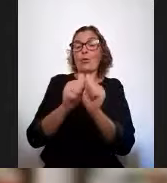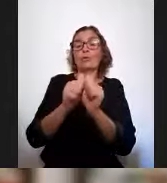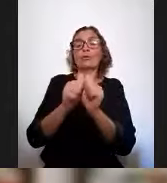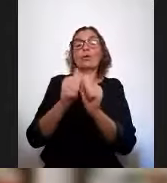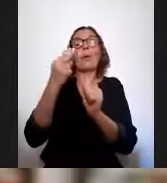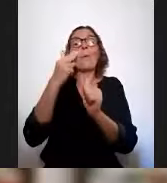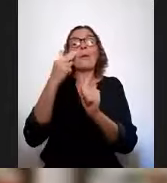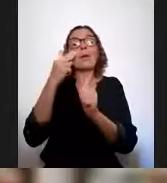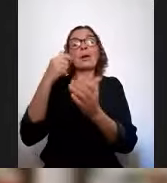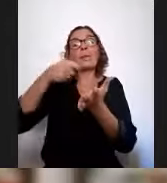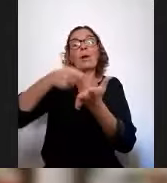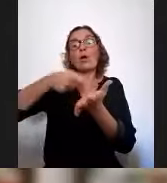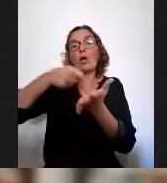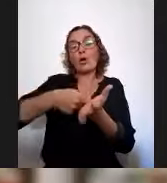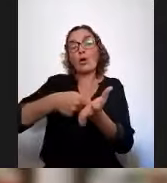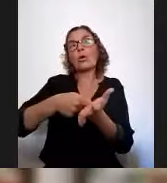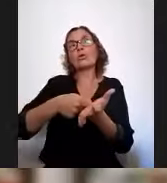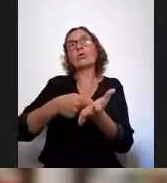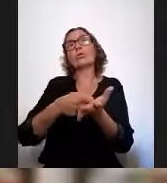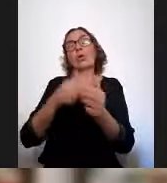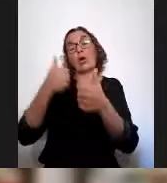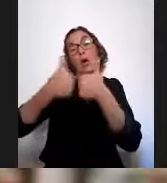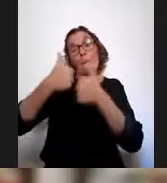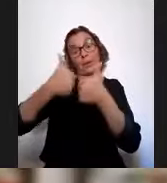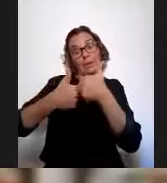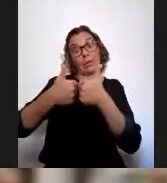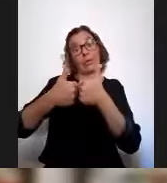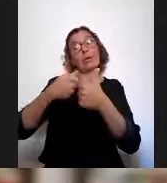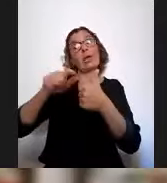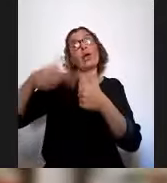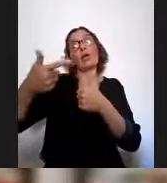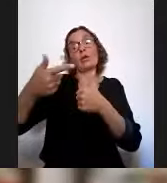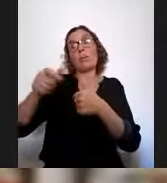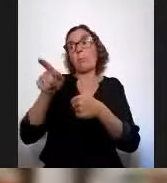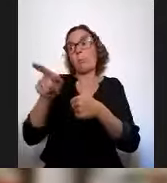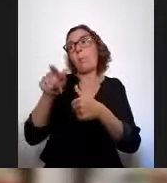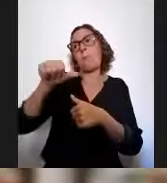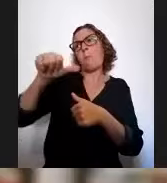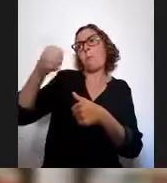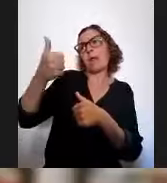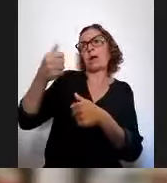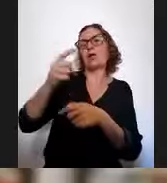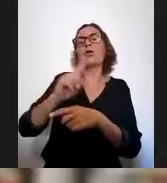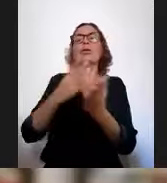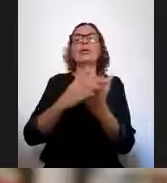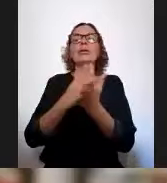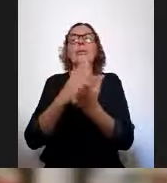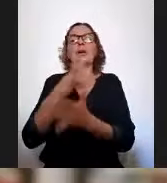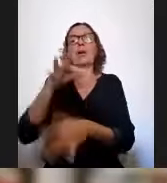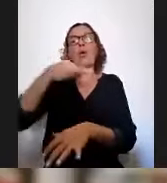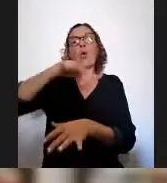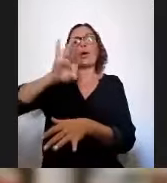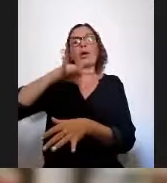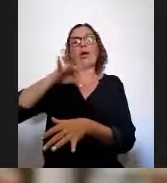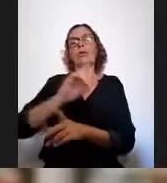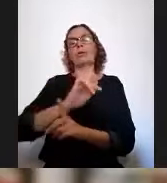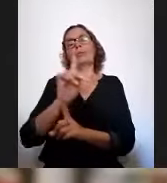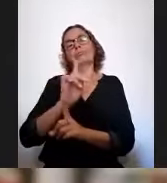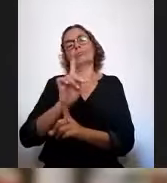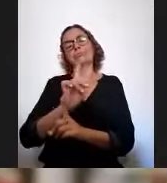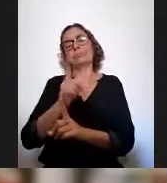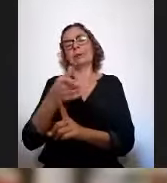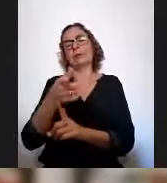los costos, competidores que son más exitosos. No siempre vamos a ser los únicos. Tenemos que saber qué es lo